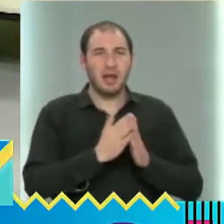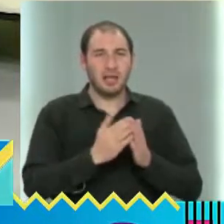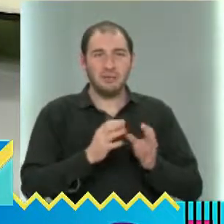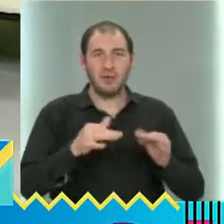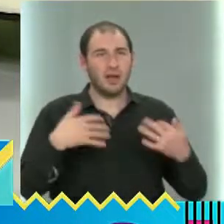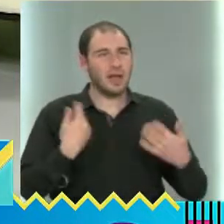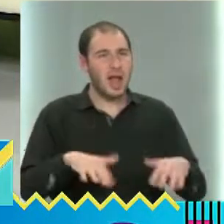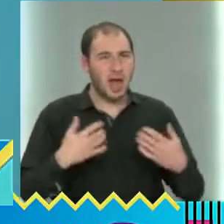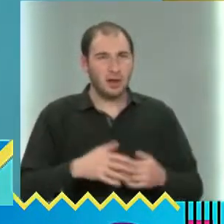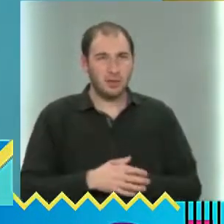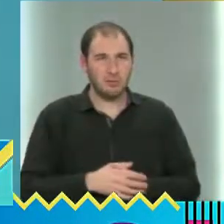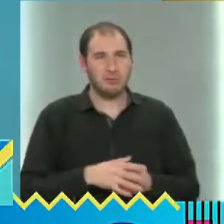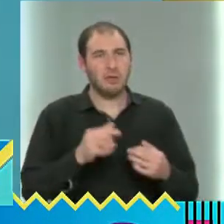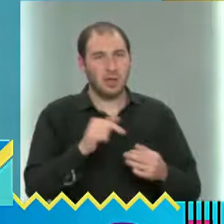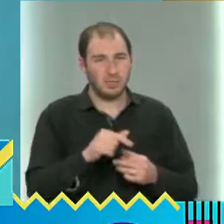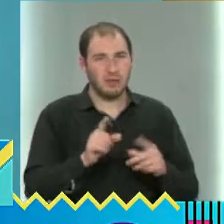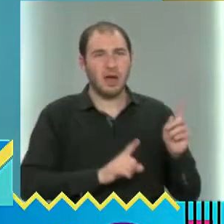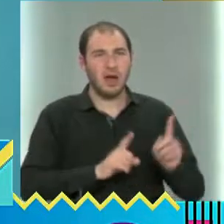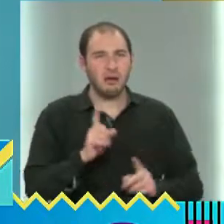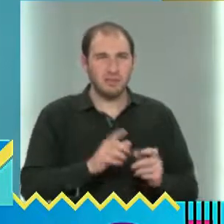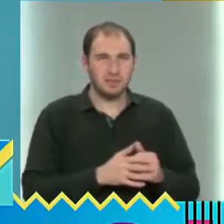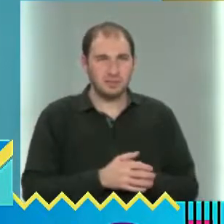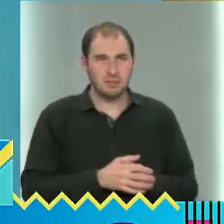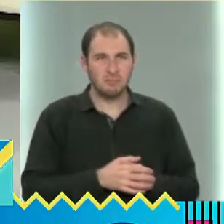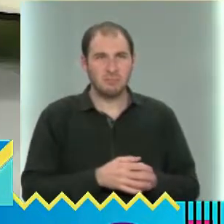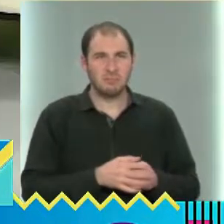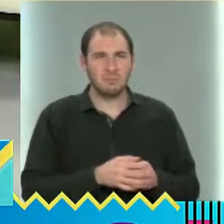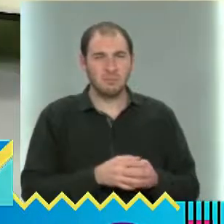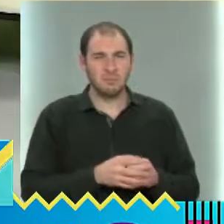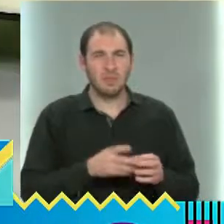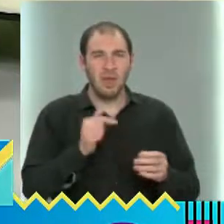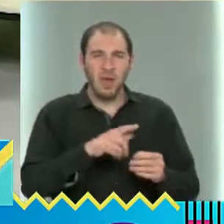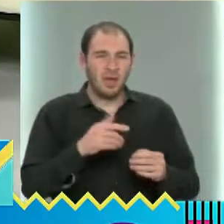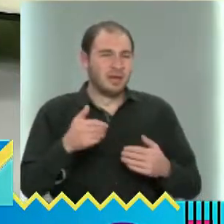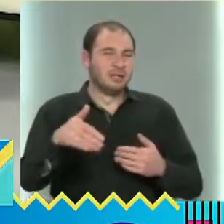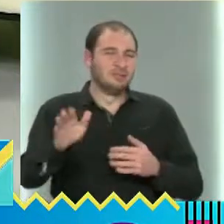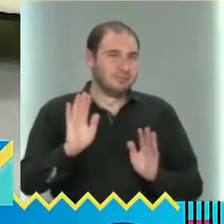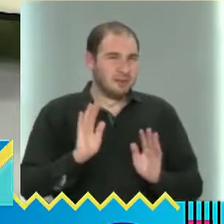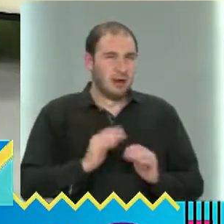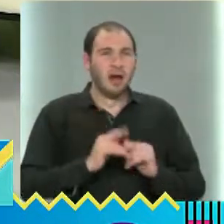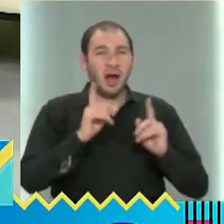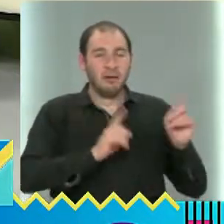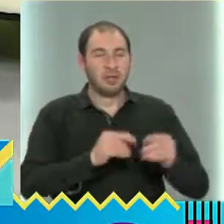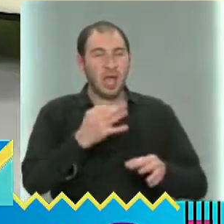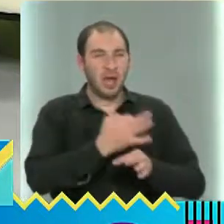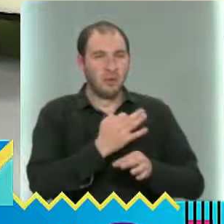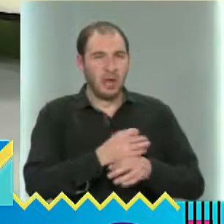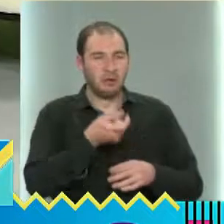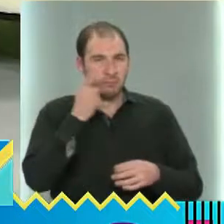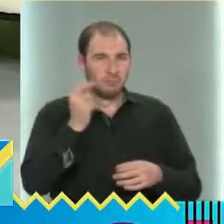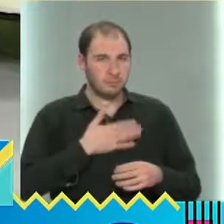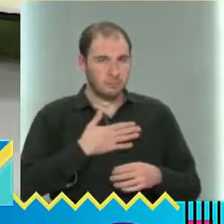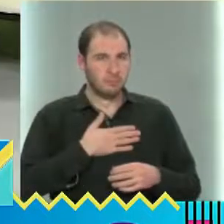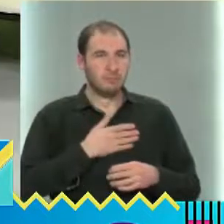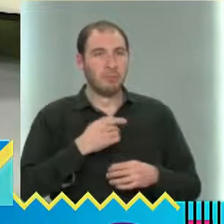muy caros y ese es un factor a veces que hace que se aleje, ¿no? Y a veces para las escuelas, por experiencia personal,